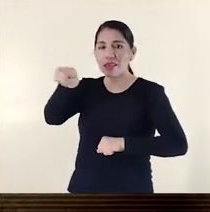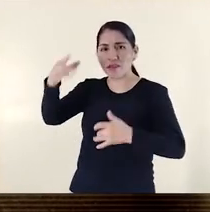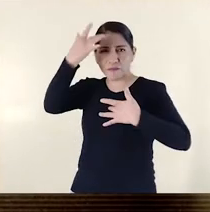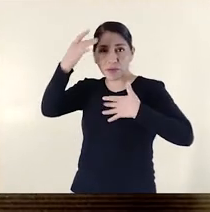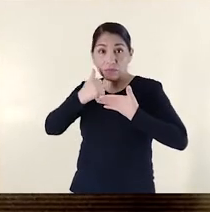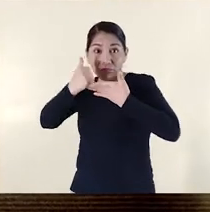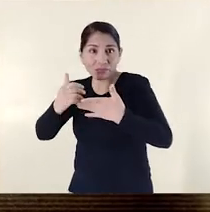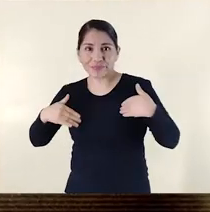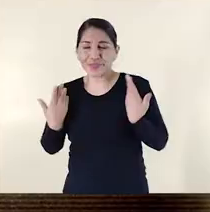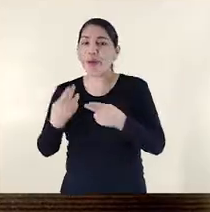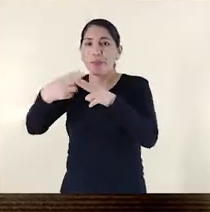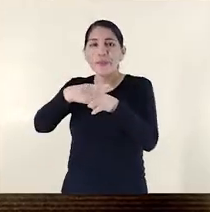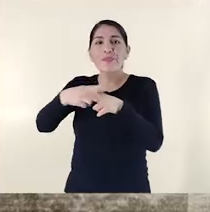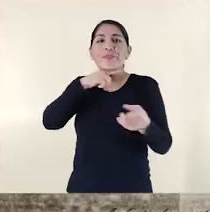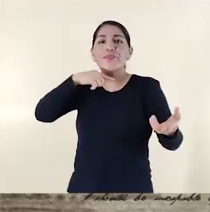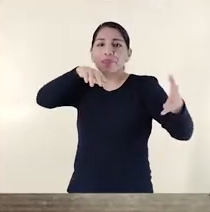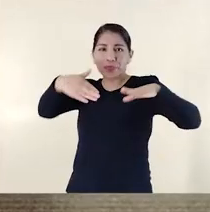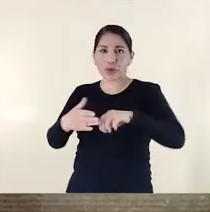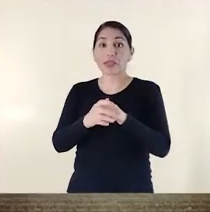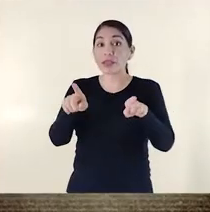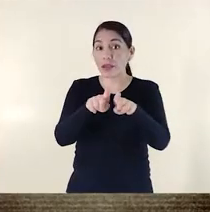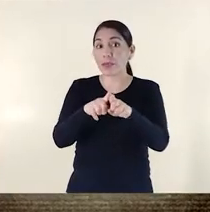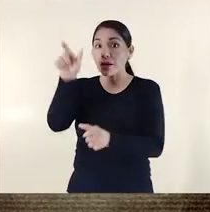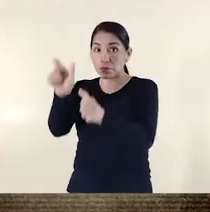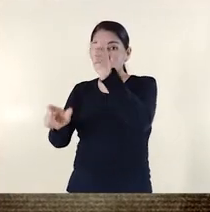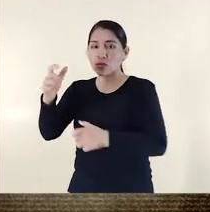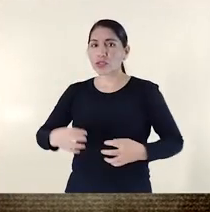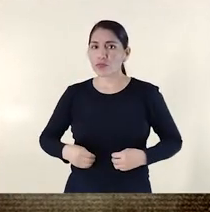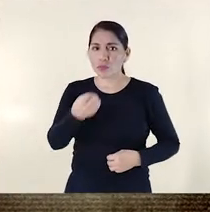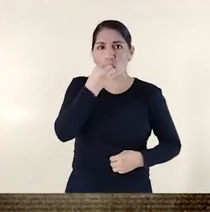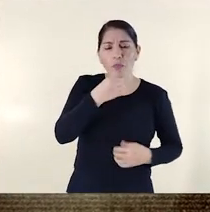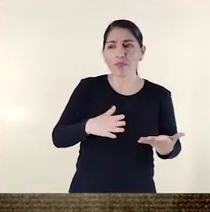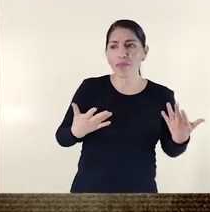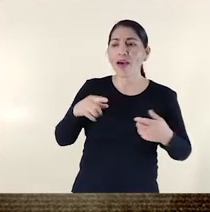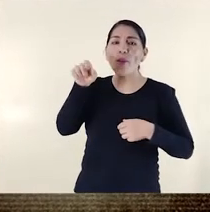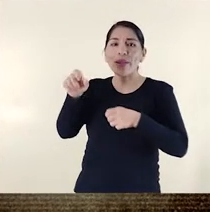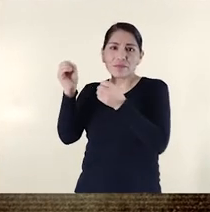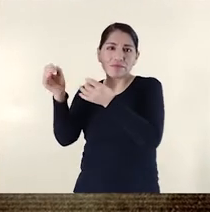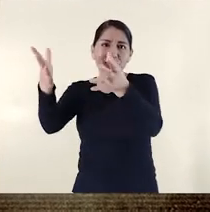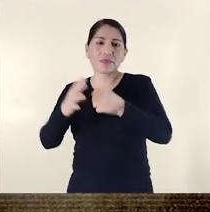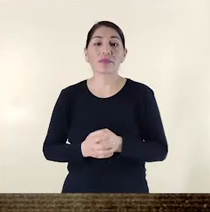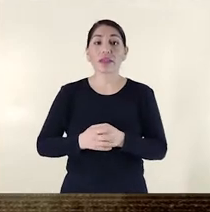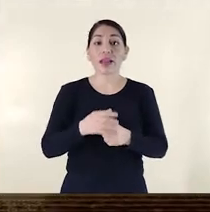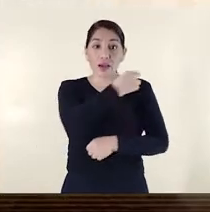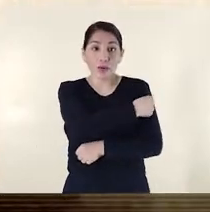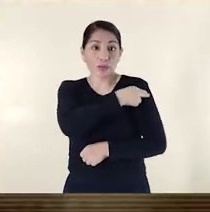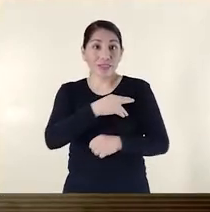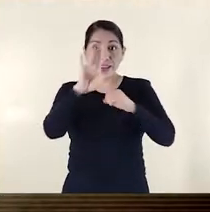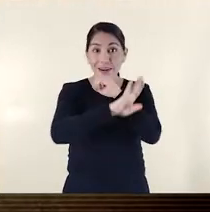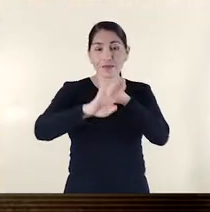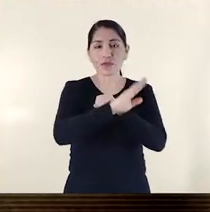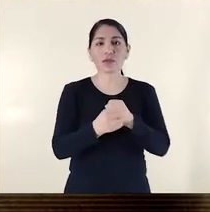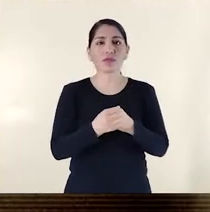consideradas incurables o que estén desahuciados, sino también a mendigos y abandonados a su suerte. El hospital refugio